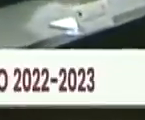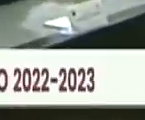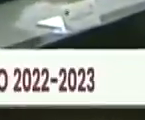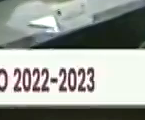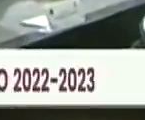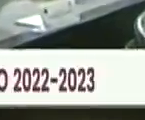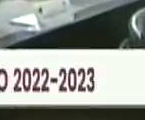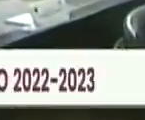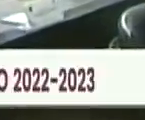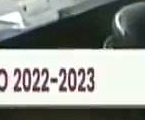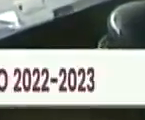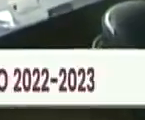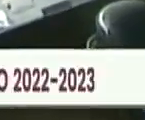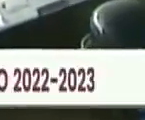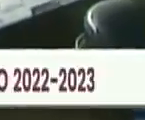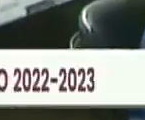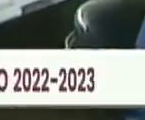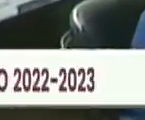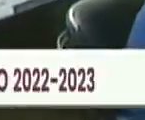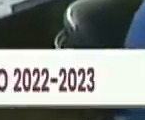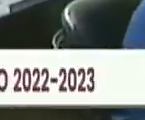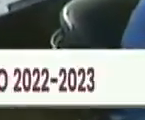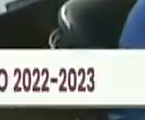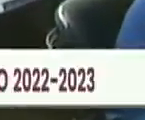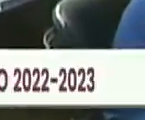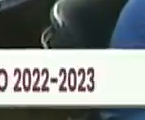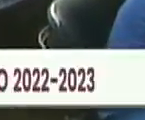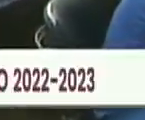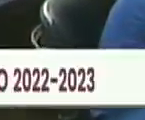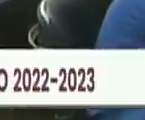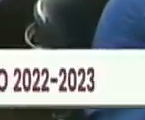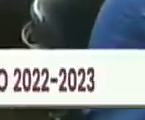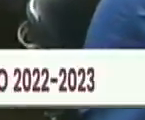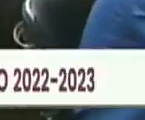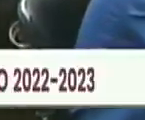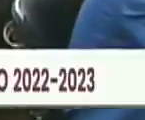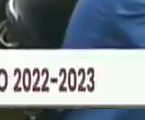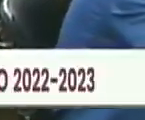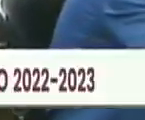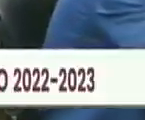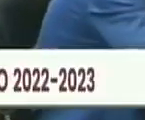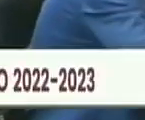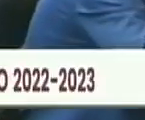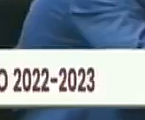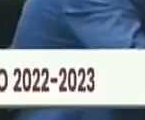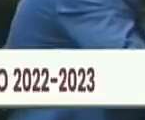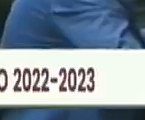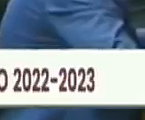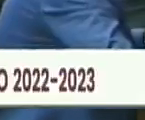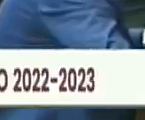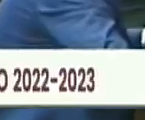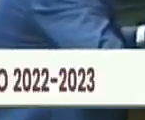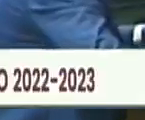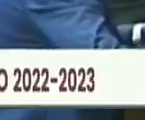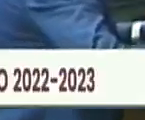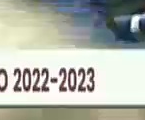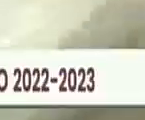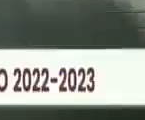Federal Legislativo y ya está sentado en lo que es el podio de las autoridades del Poder